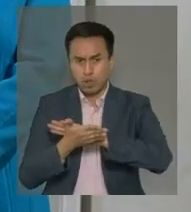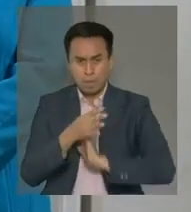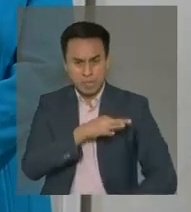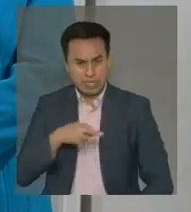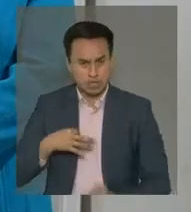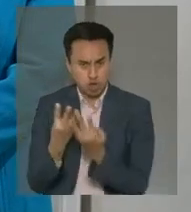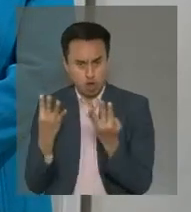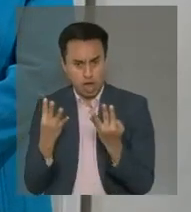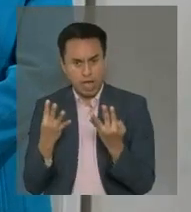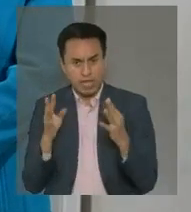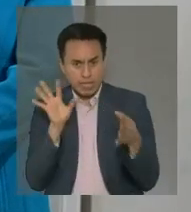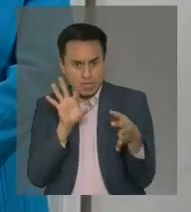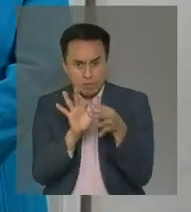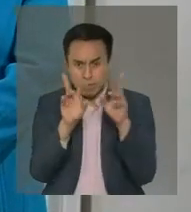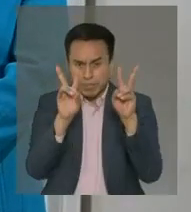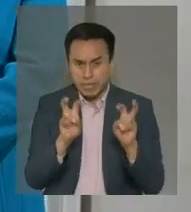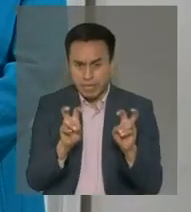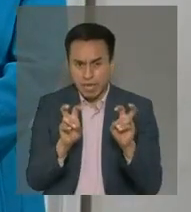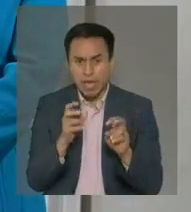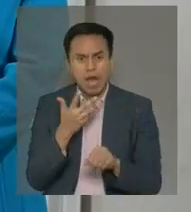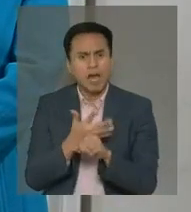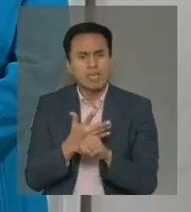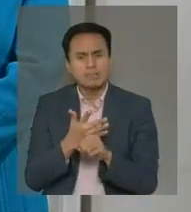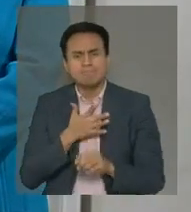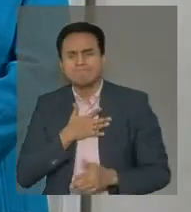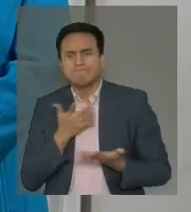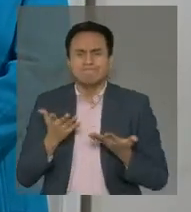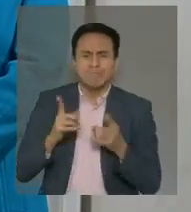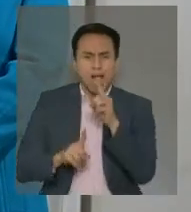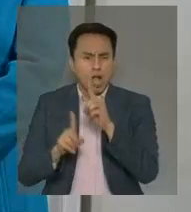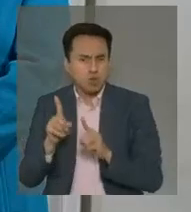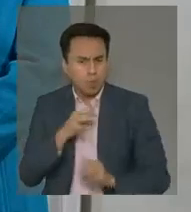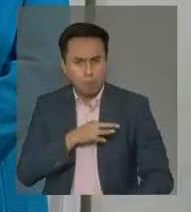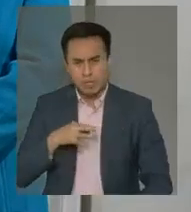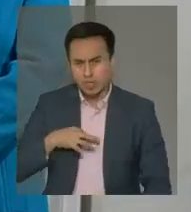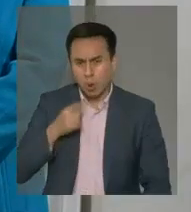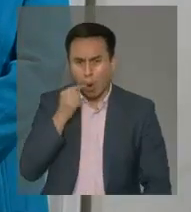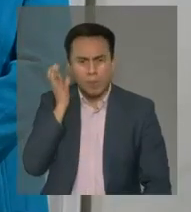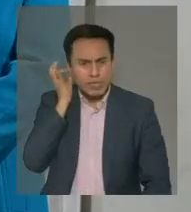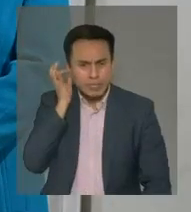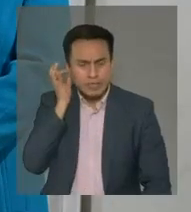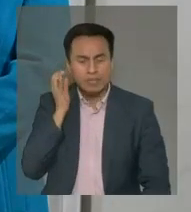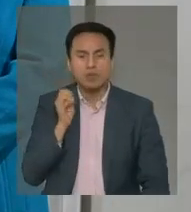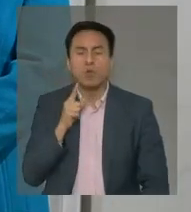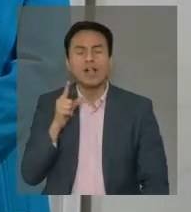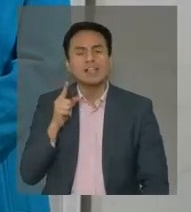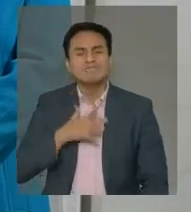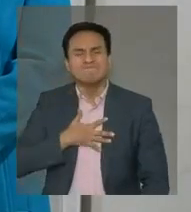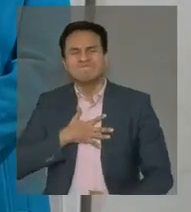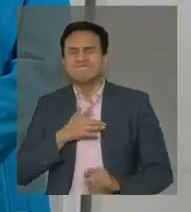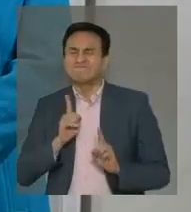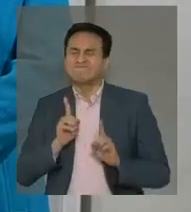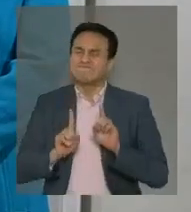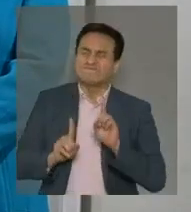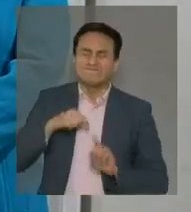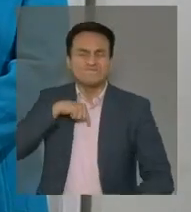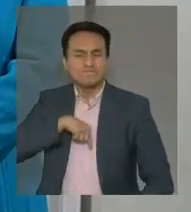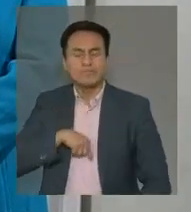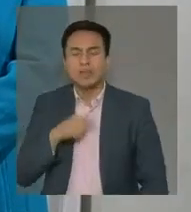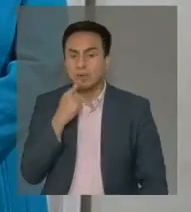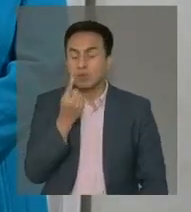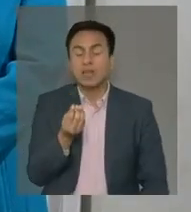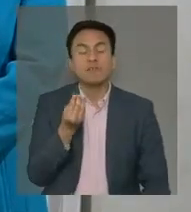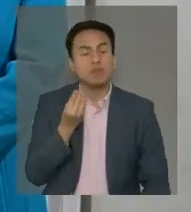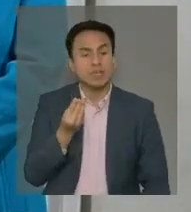ministros a los que les la materia y hubo aprehensiones por parte de algunos ministros o ministras y cuáles fueron esas apreciaciones es una buena pregunta